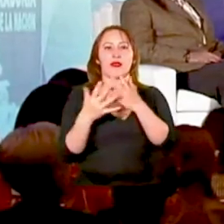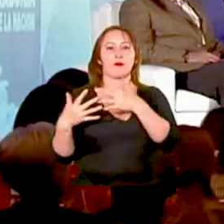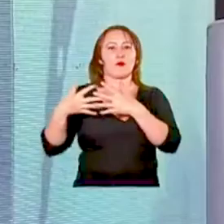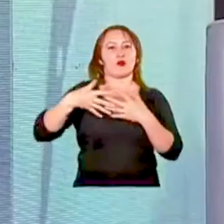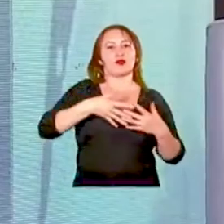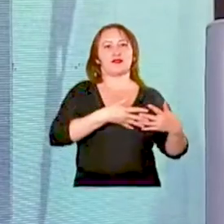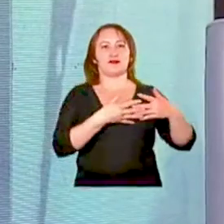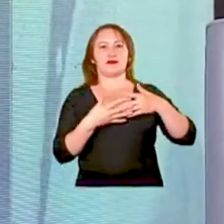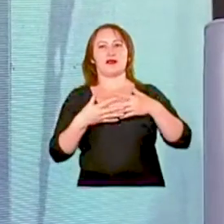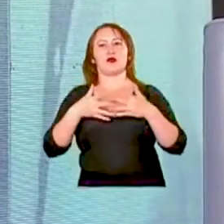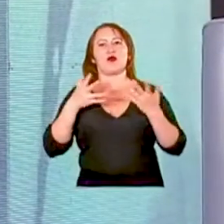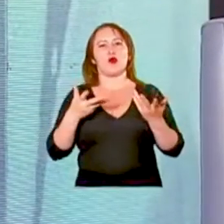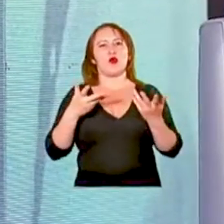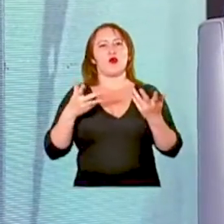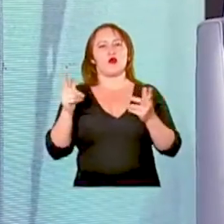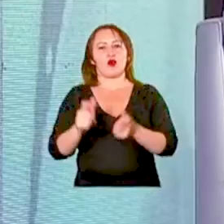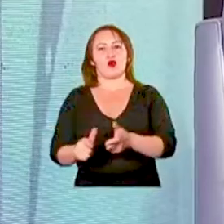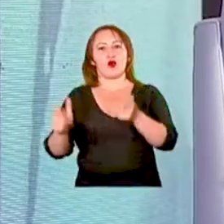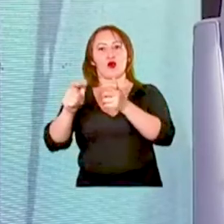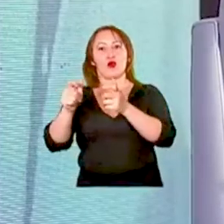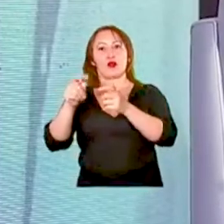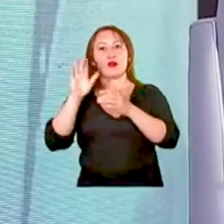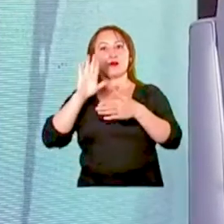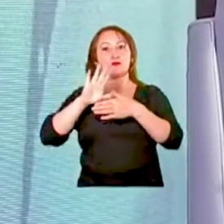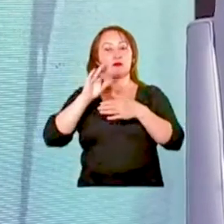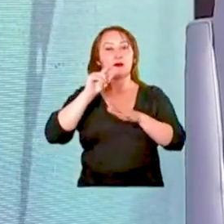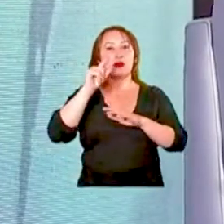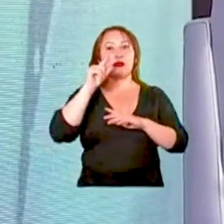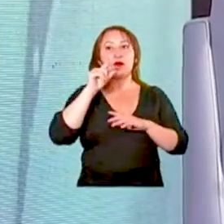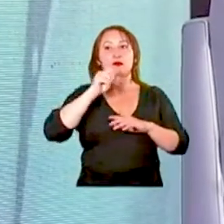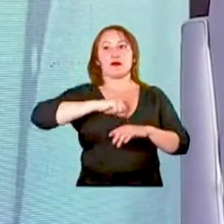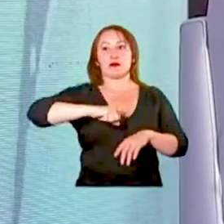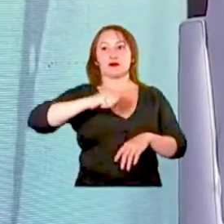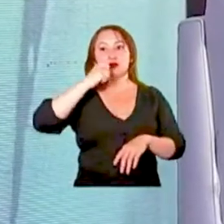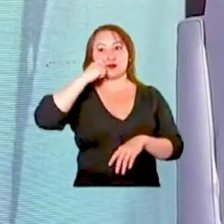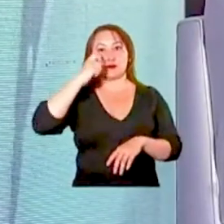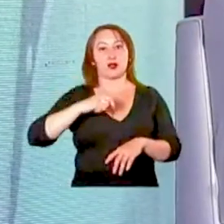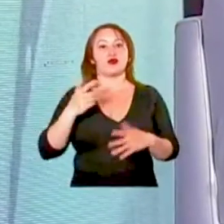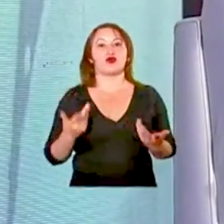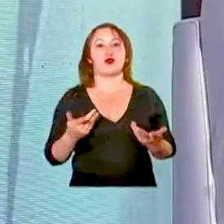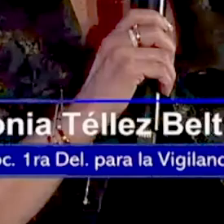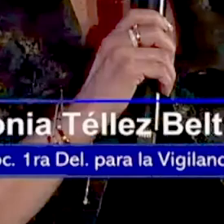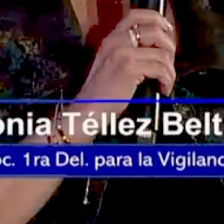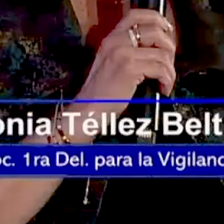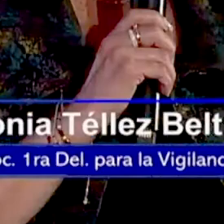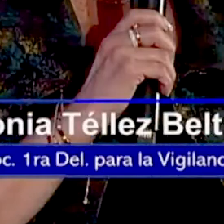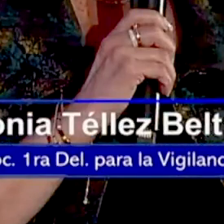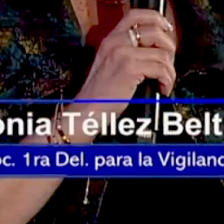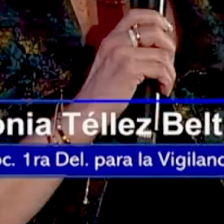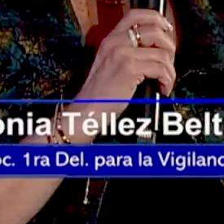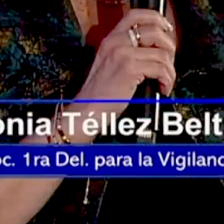la decisión de la Corte Interamericana de Derechos Humanos con las facultades constitucionales de la Procuraduría.